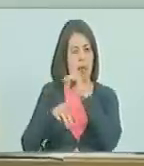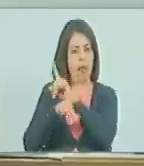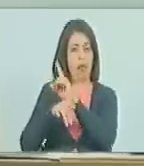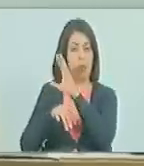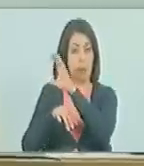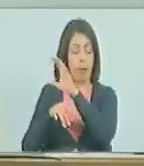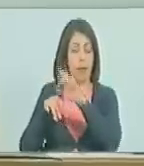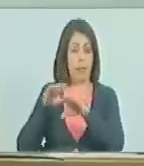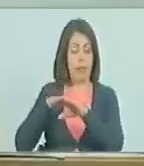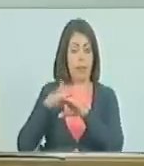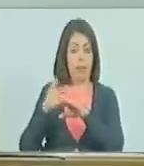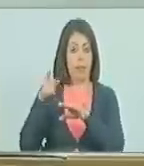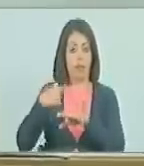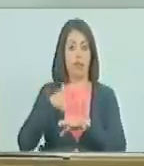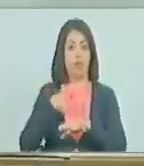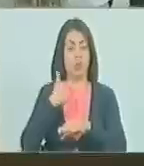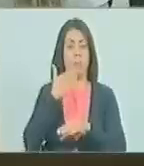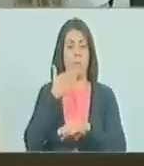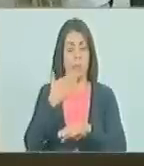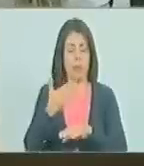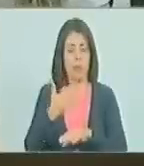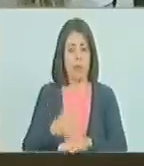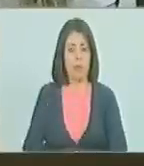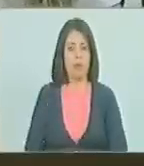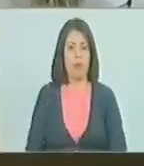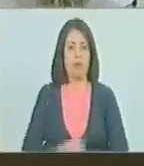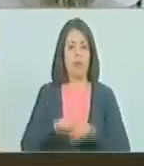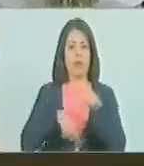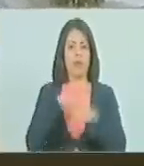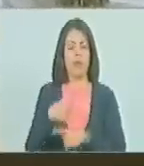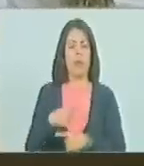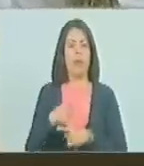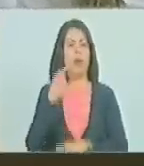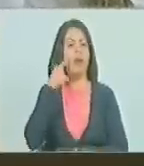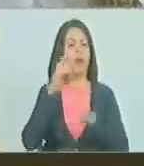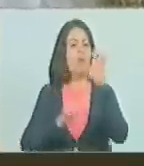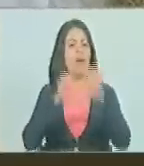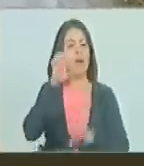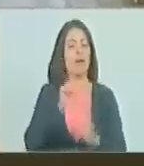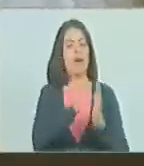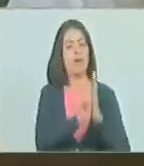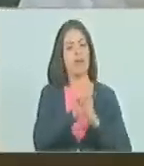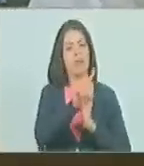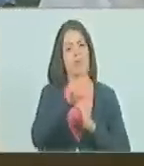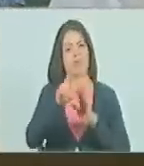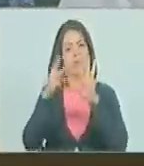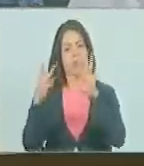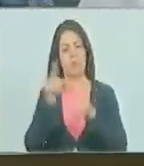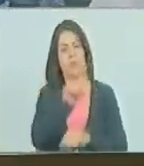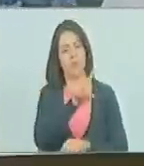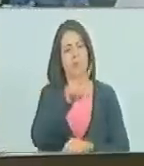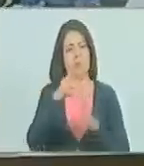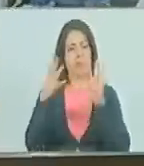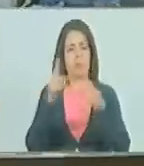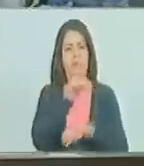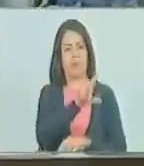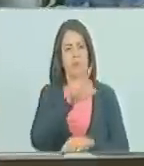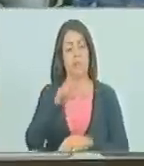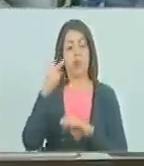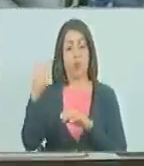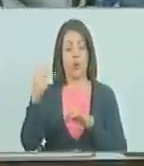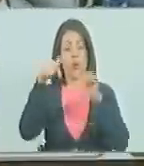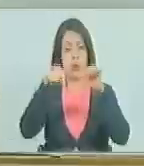la patria. Y yo pido que después estudiemos los artículos 128, 129 y